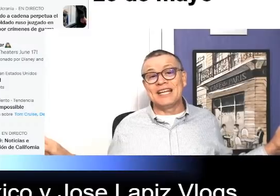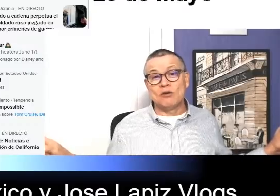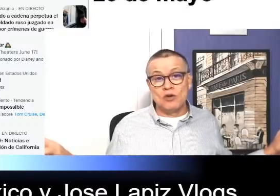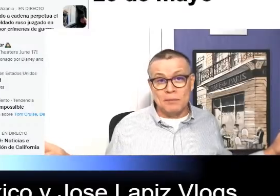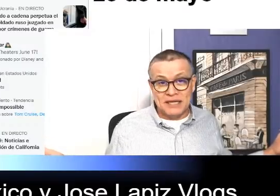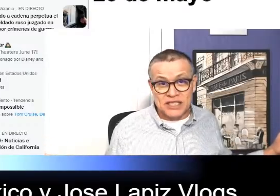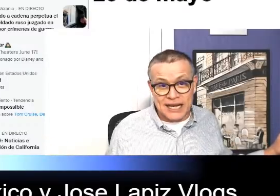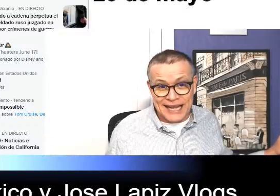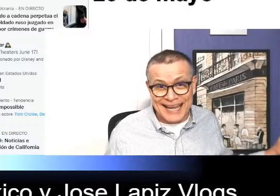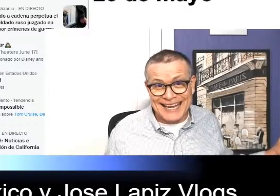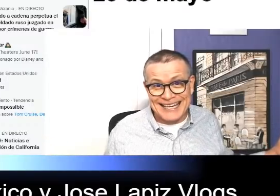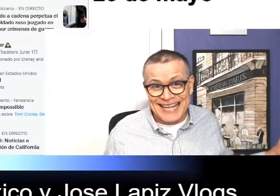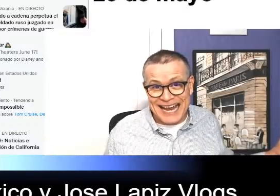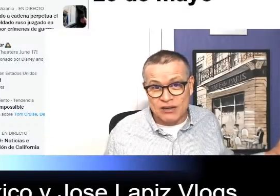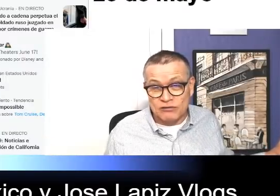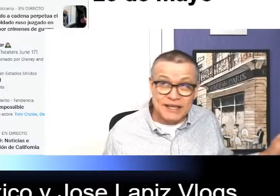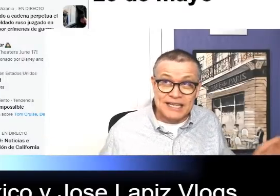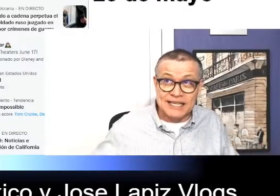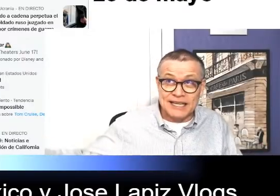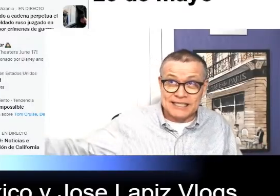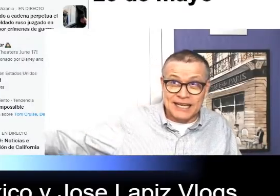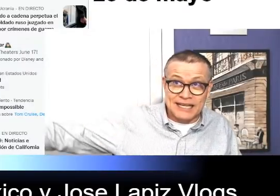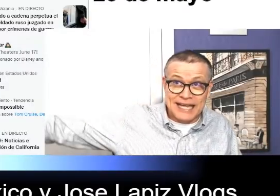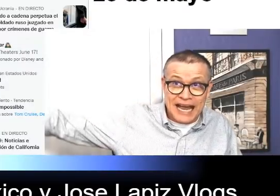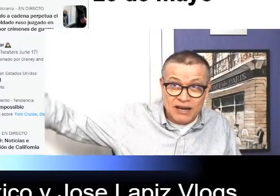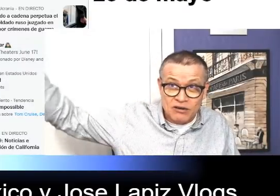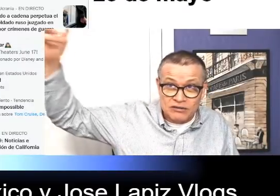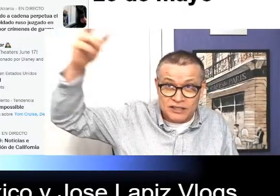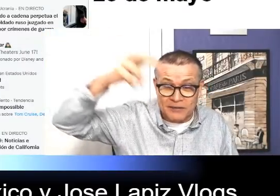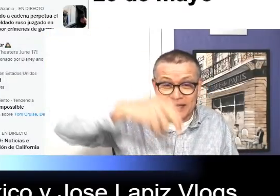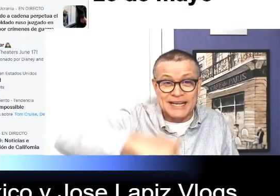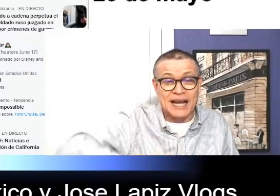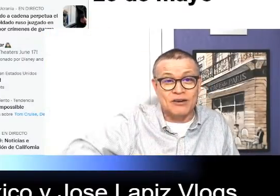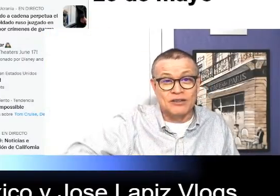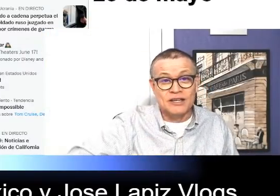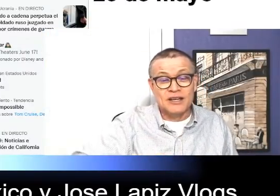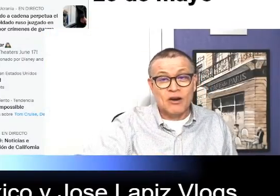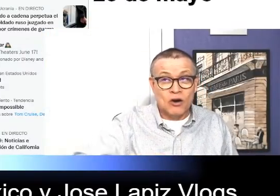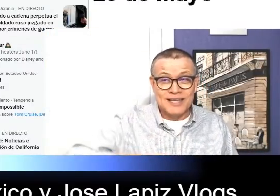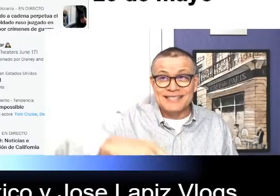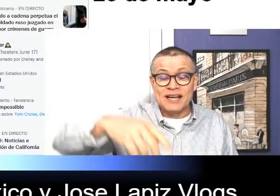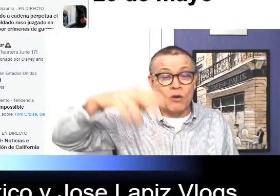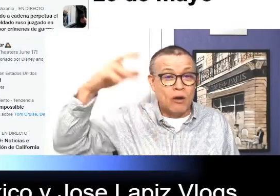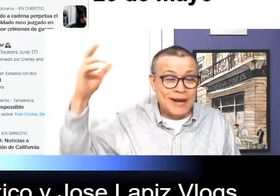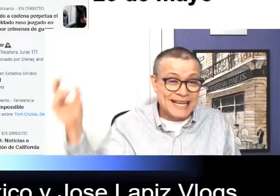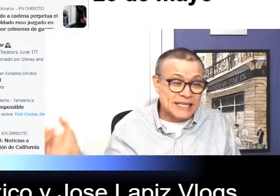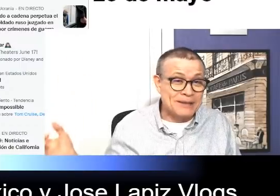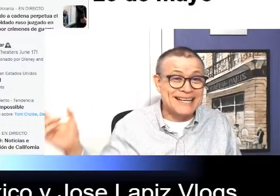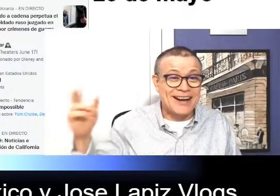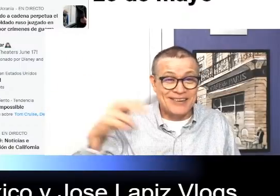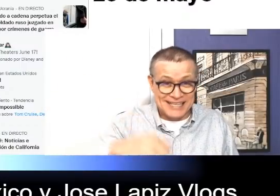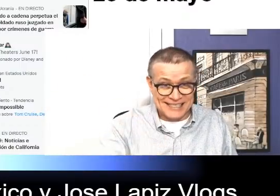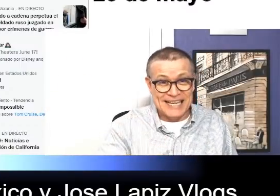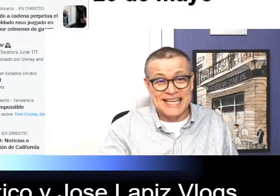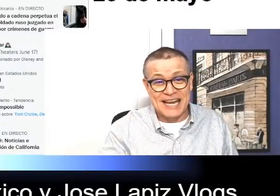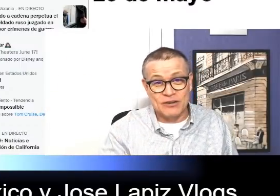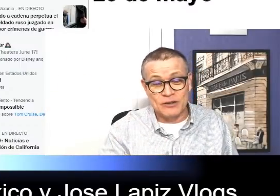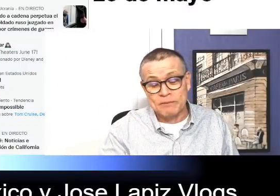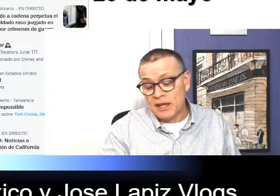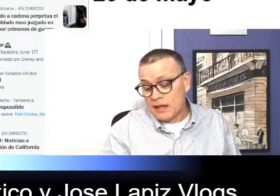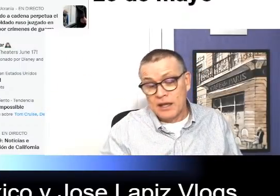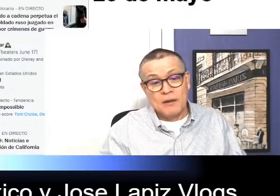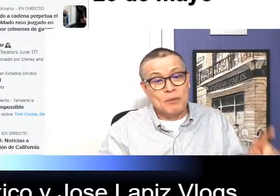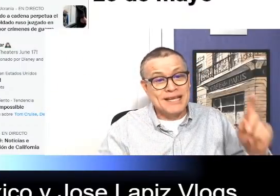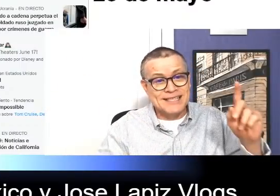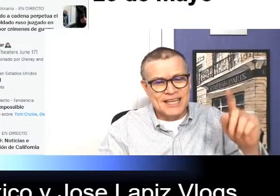y de julio menchaca en 'hidalgo' fíjense desde hidalgo se brincaron o desde coahuila se brincaron hasta ahí da algo